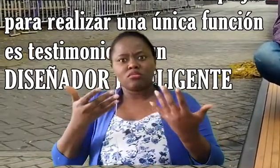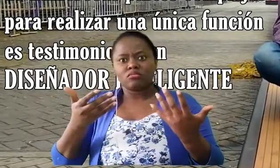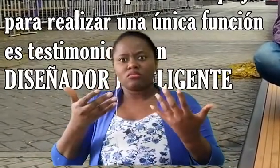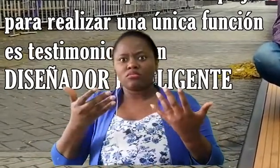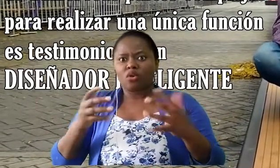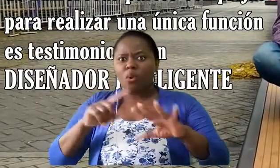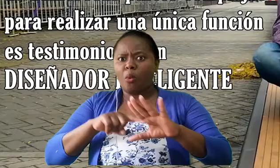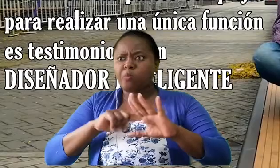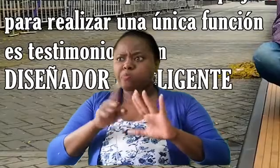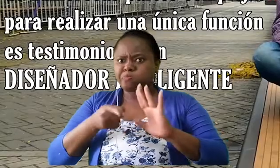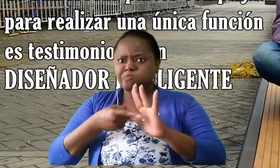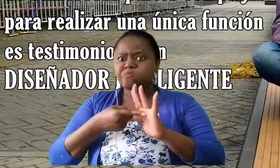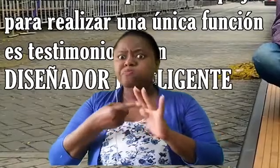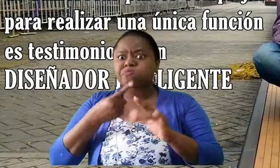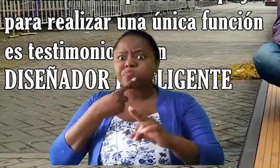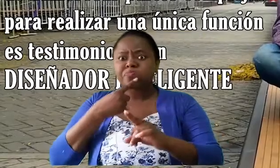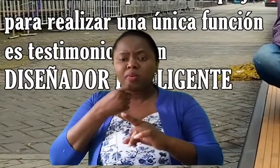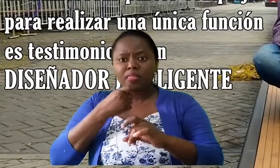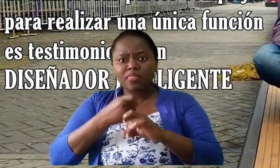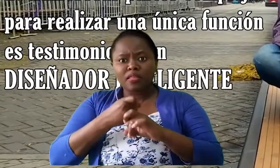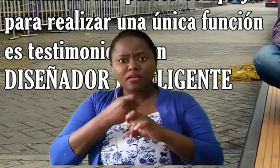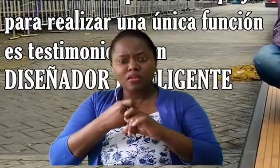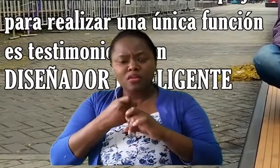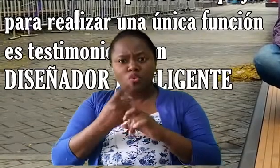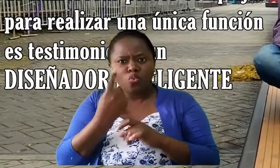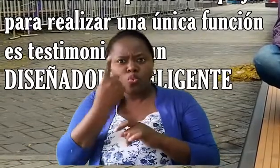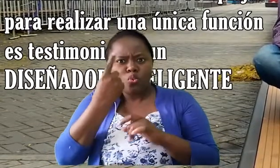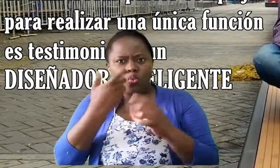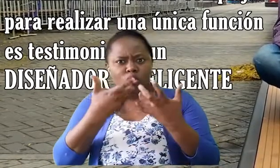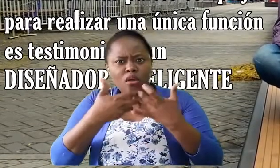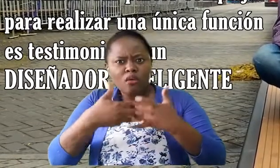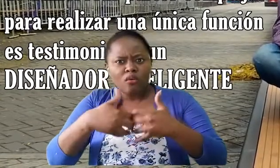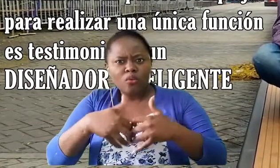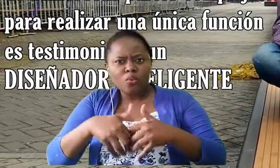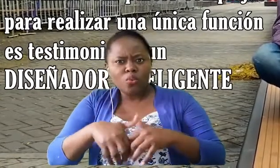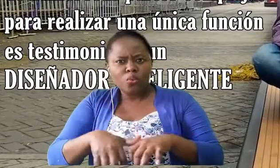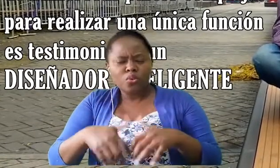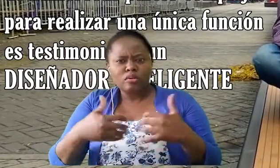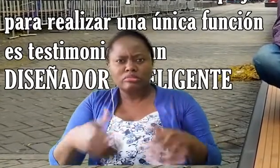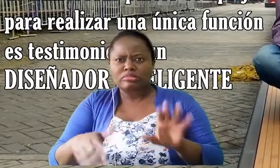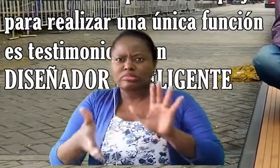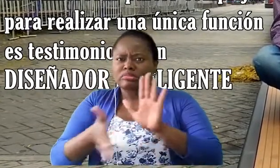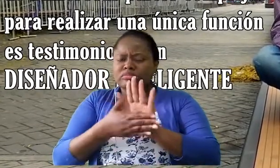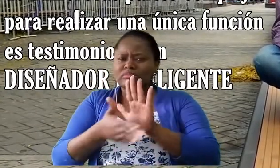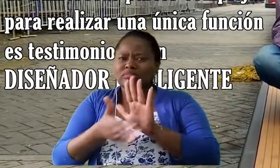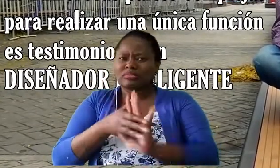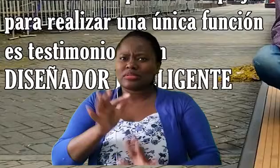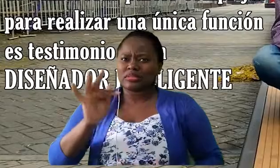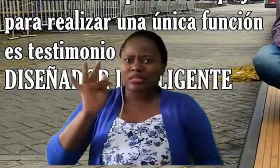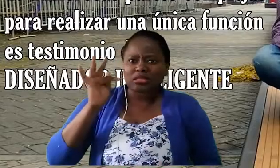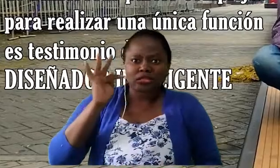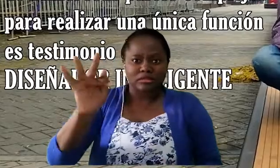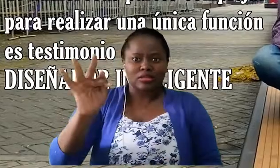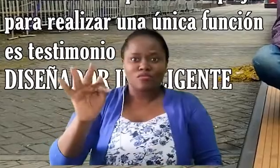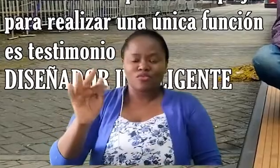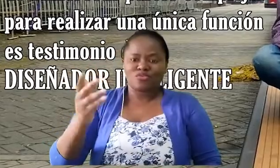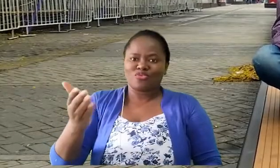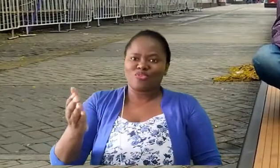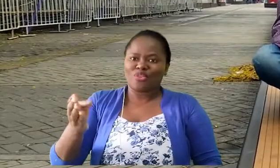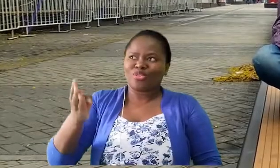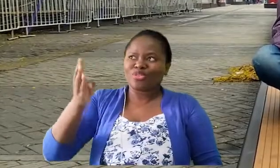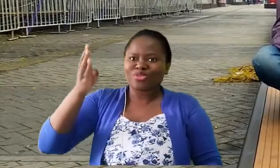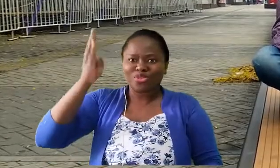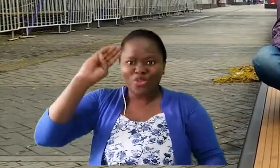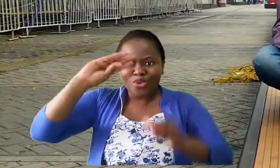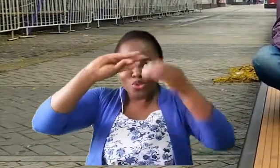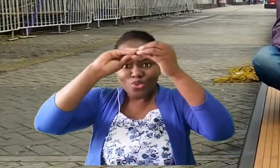una única función son un testimonio indudable de un diseñador inteligente. Por ejemplo,